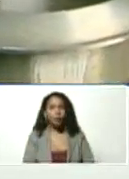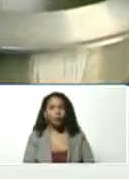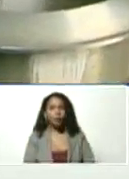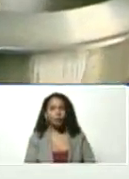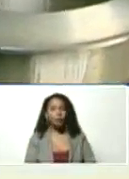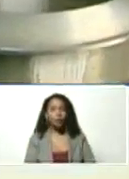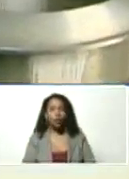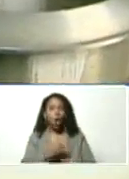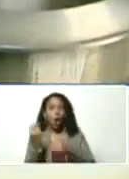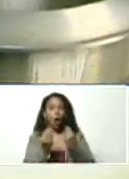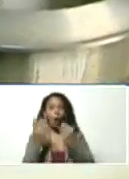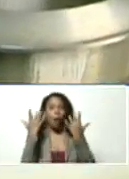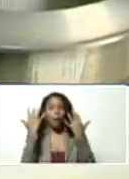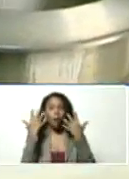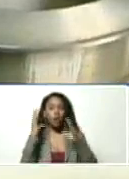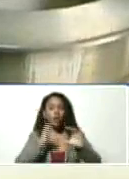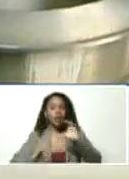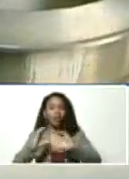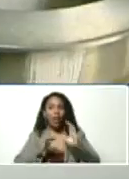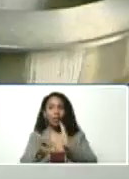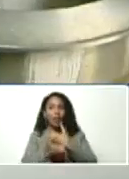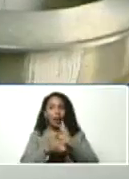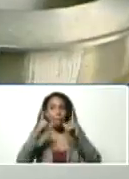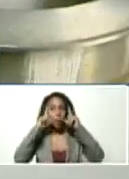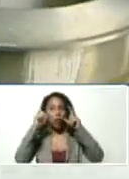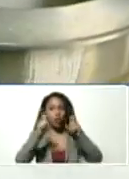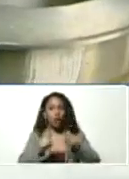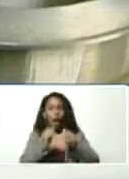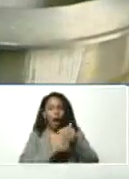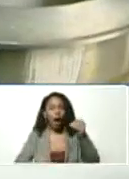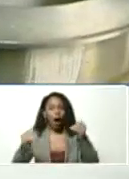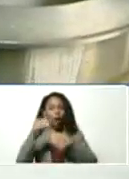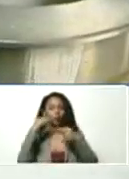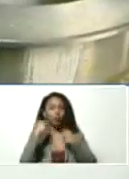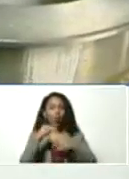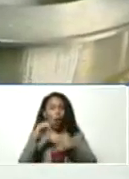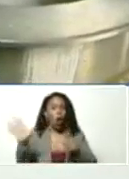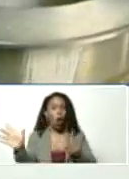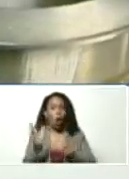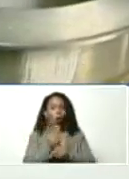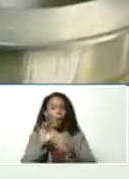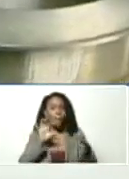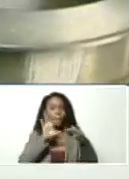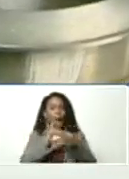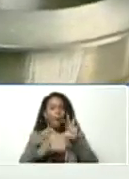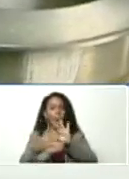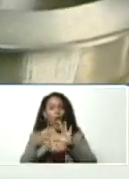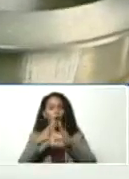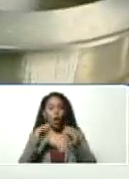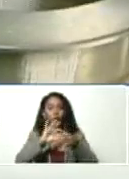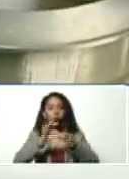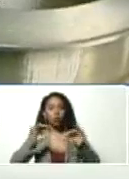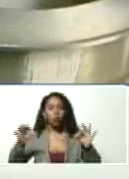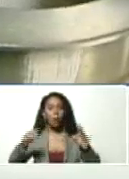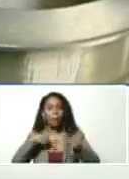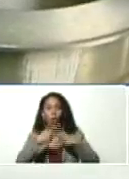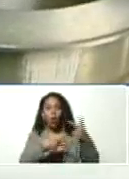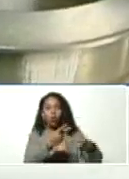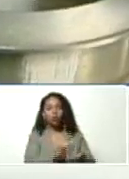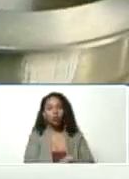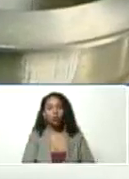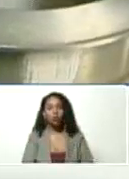Cómo la mano científica, técnica, profesional de alto nivel ha logrado articular toda la cadena productiva.